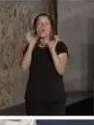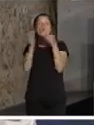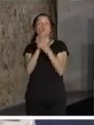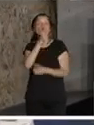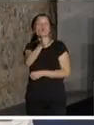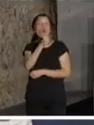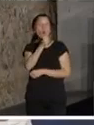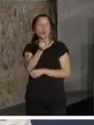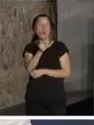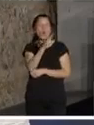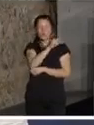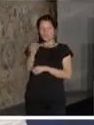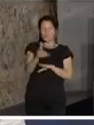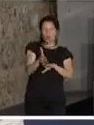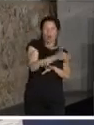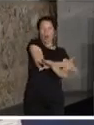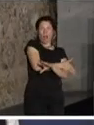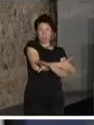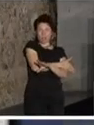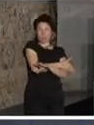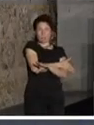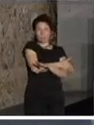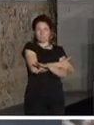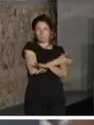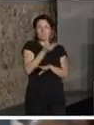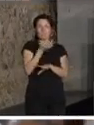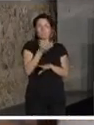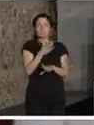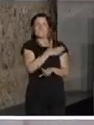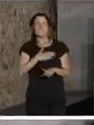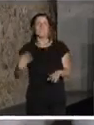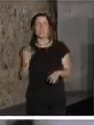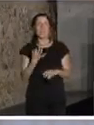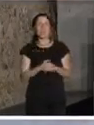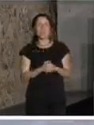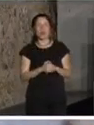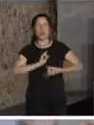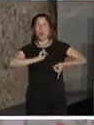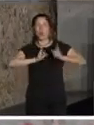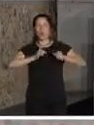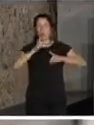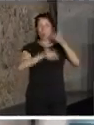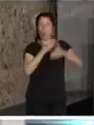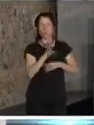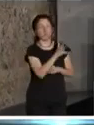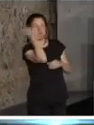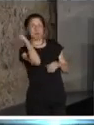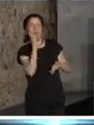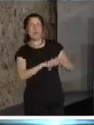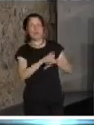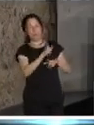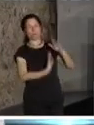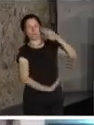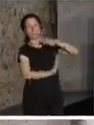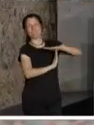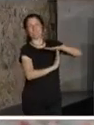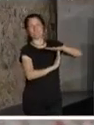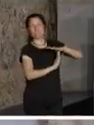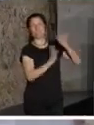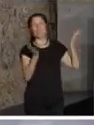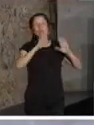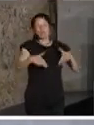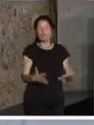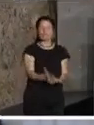partido socialista que una semana antes de que se subiera el salario pretendió quitarnos la dirección del proceso para que eso no ocurriera cuando